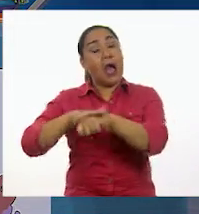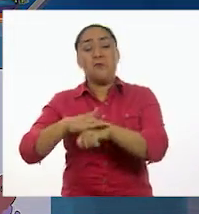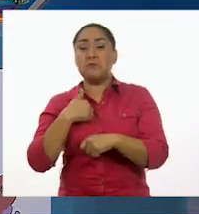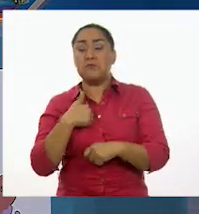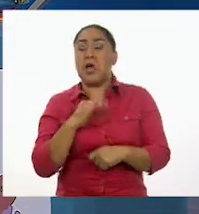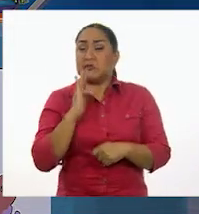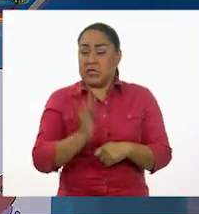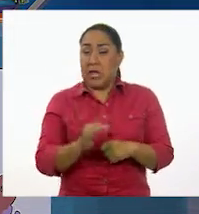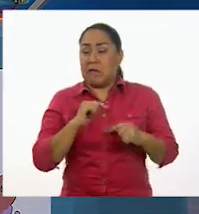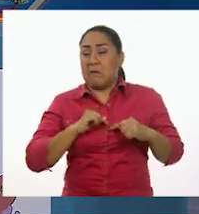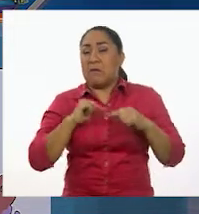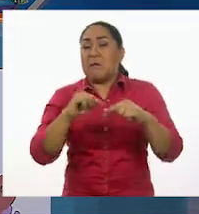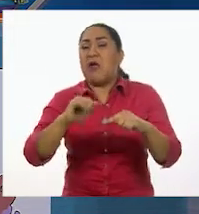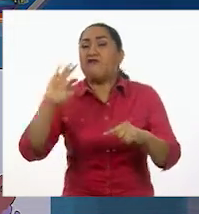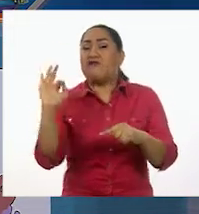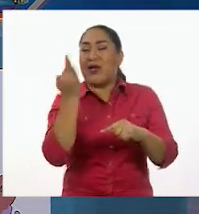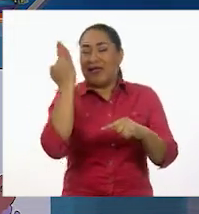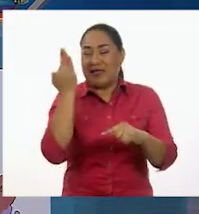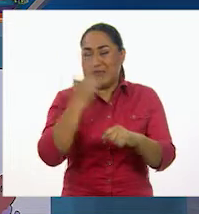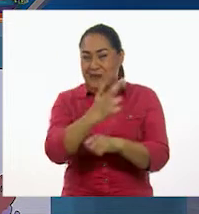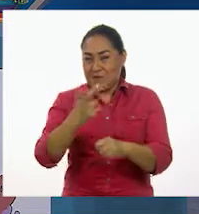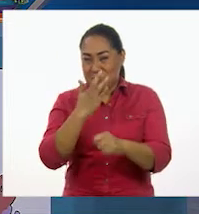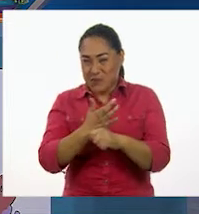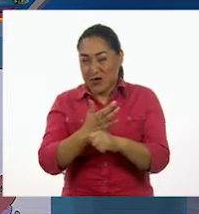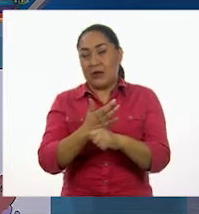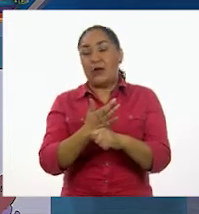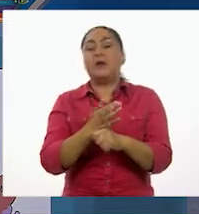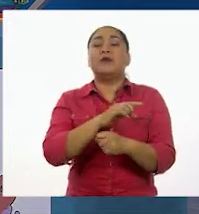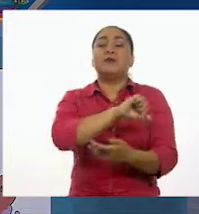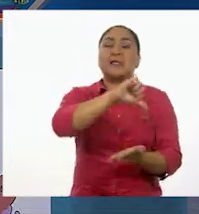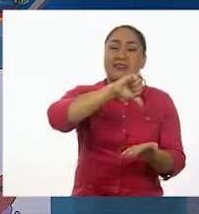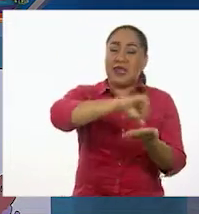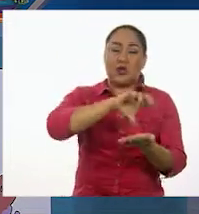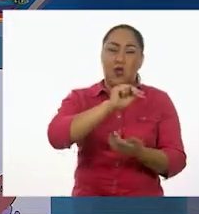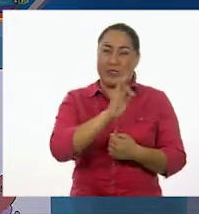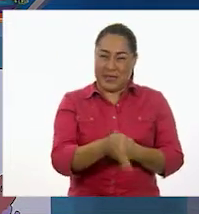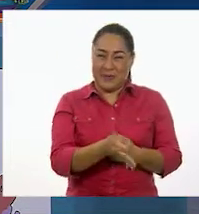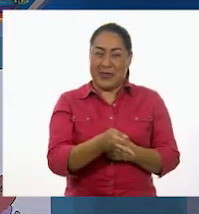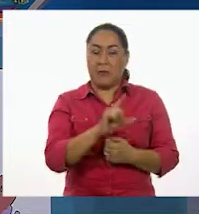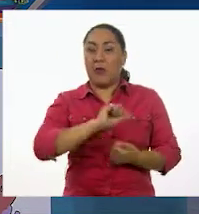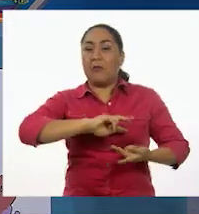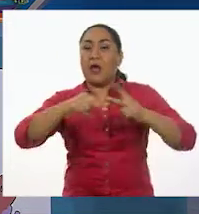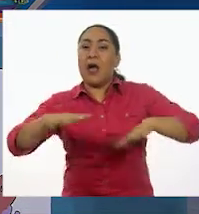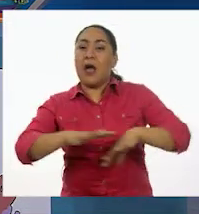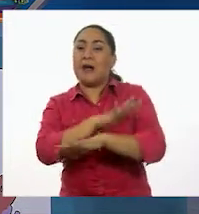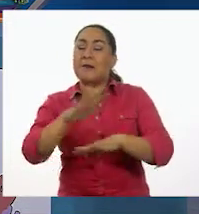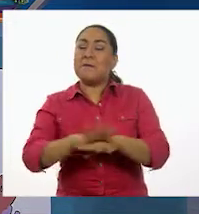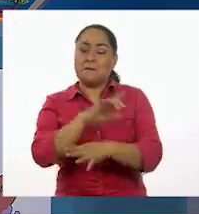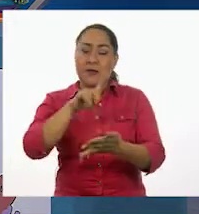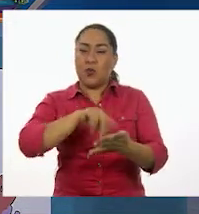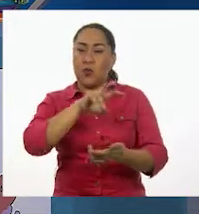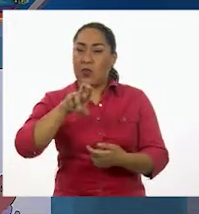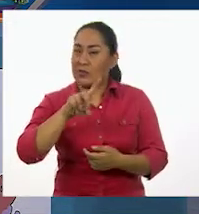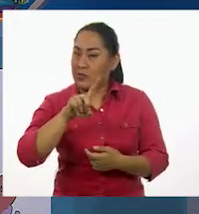en una república federalista y no en una centralista, como pasó cuando esto cambió en